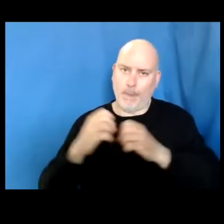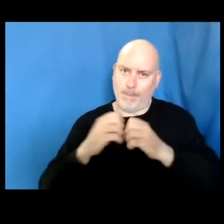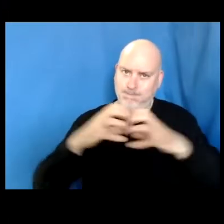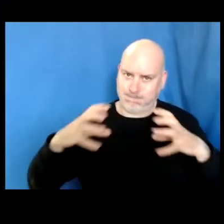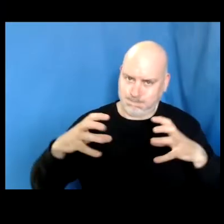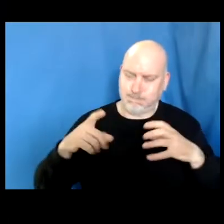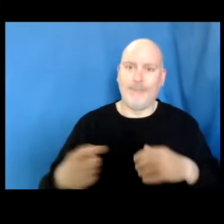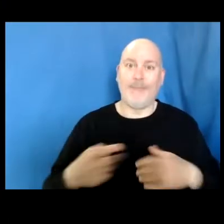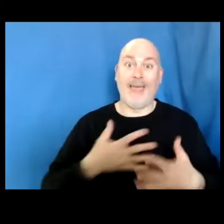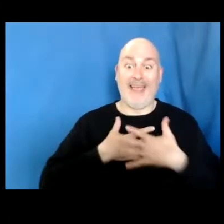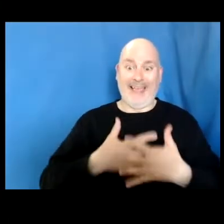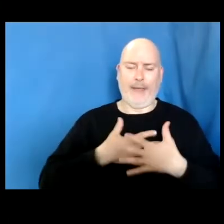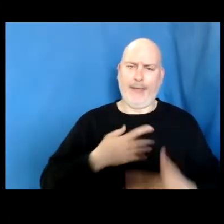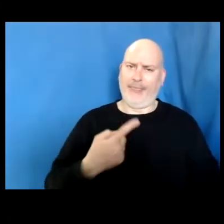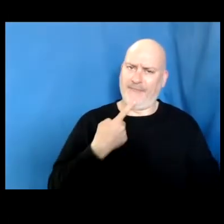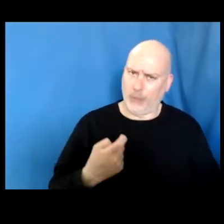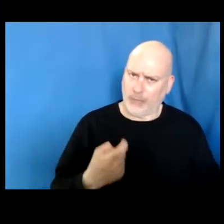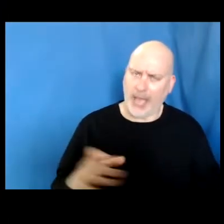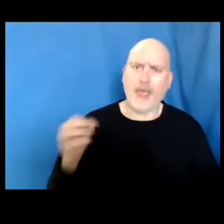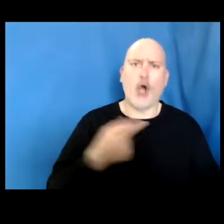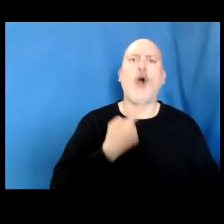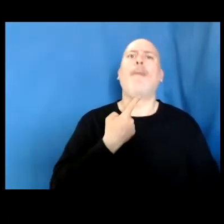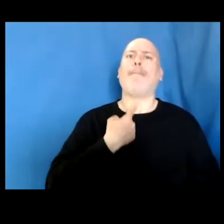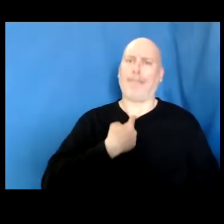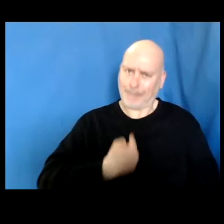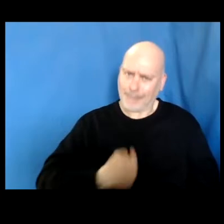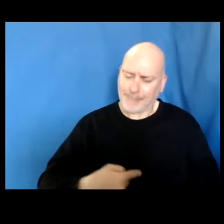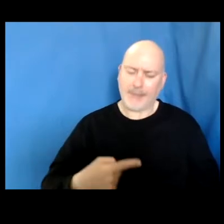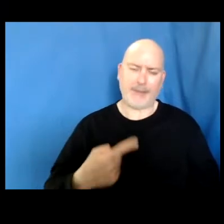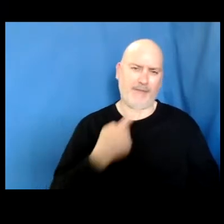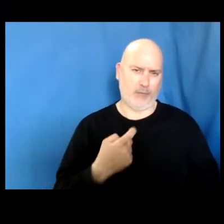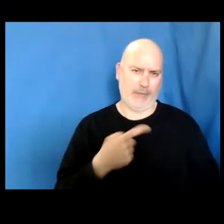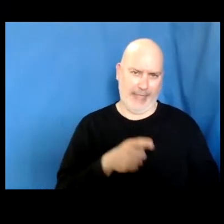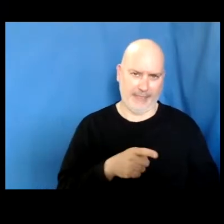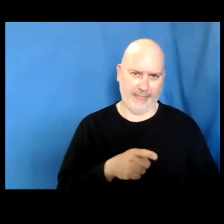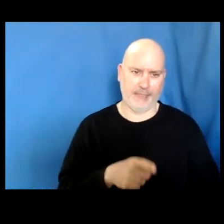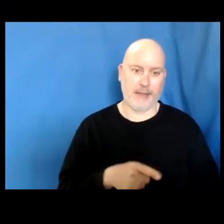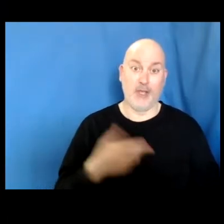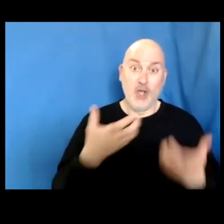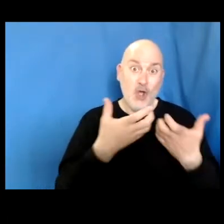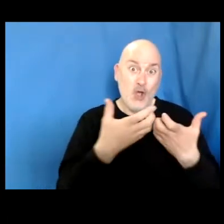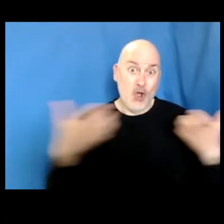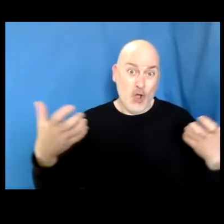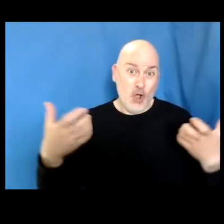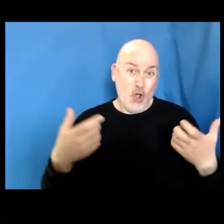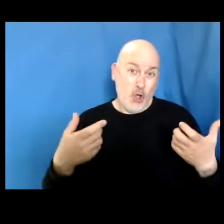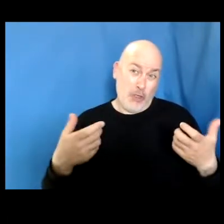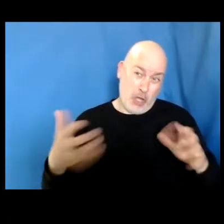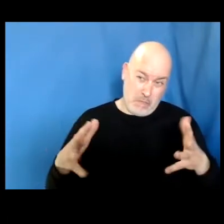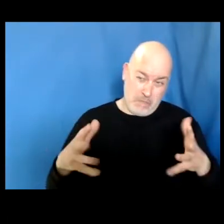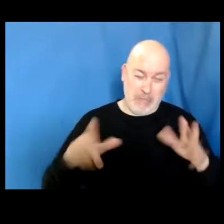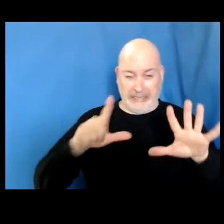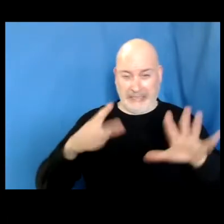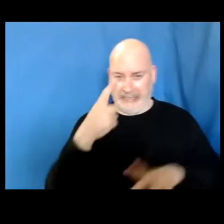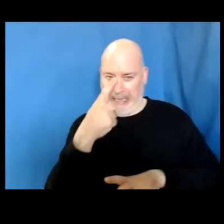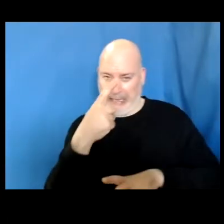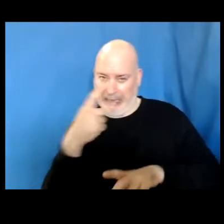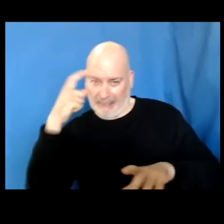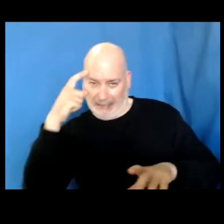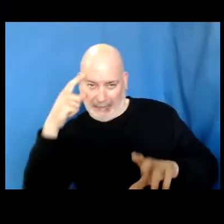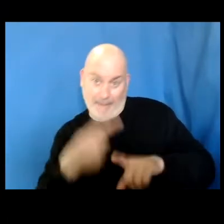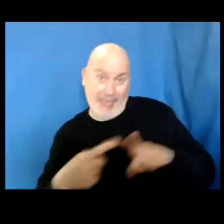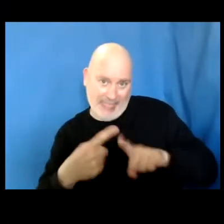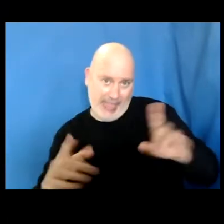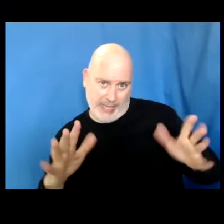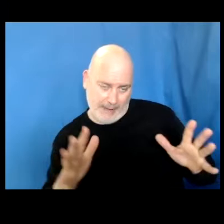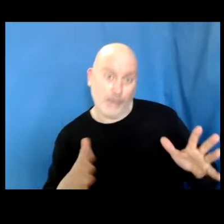para respirar o de dificultad para tragar. La duración media suele ser unos 7 días, aunque hay veces